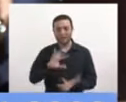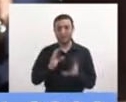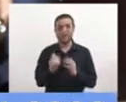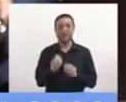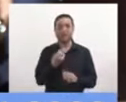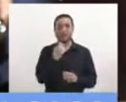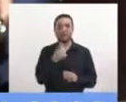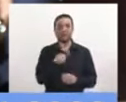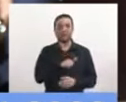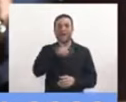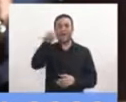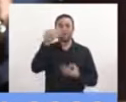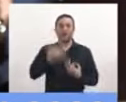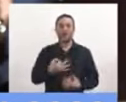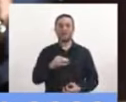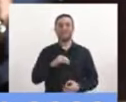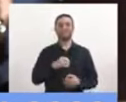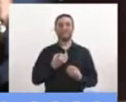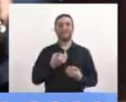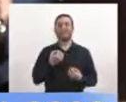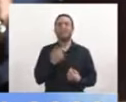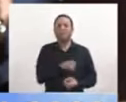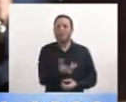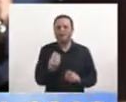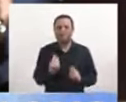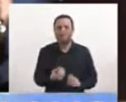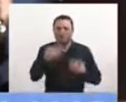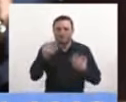tiene volando la Argentina? ¿Cuatro?